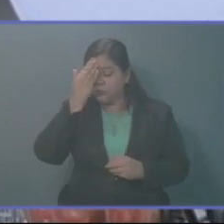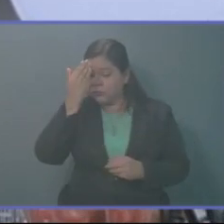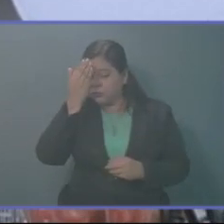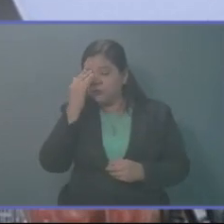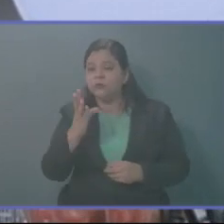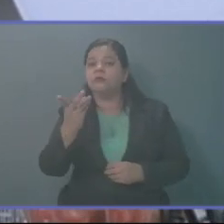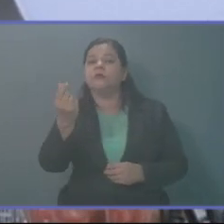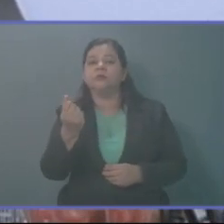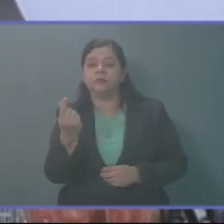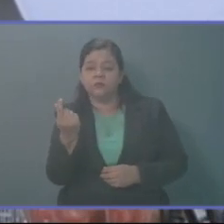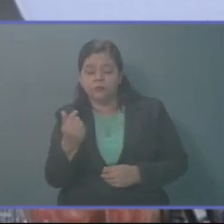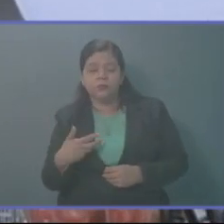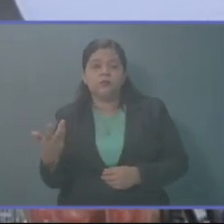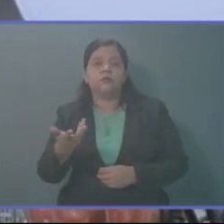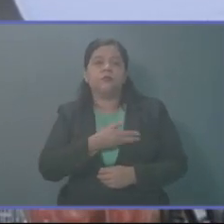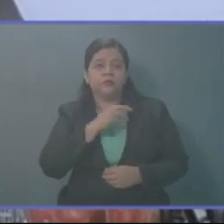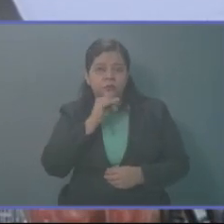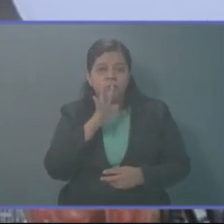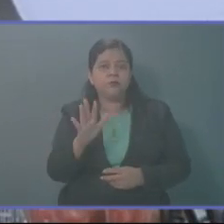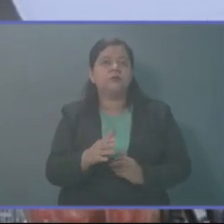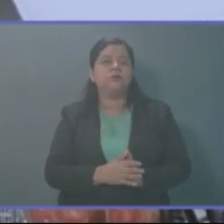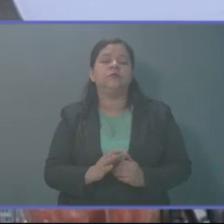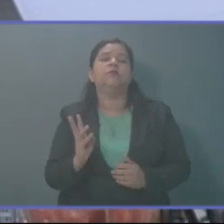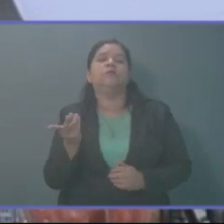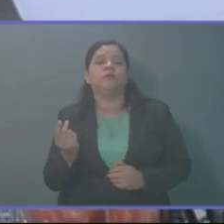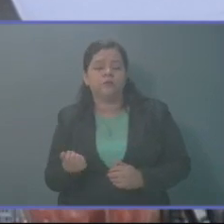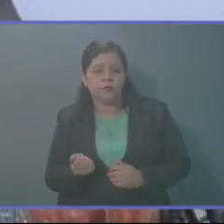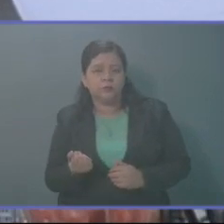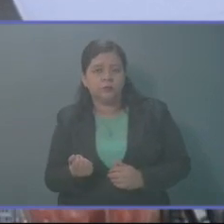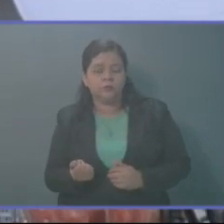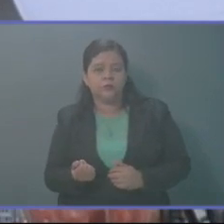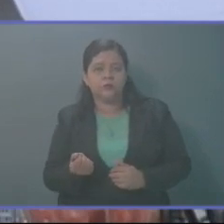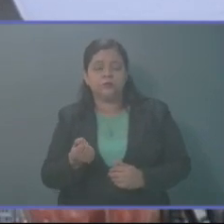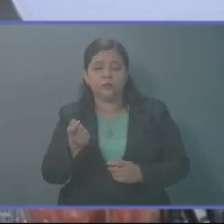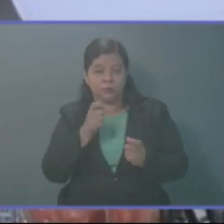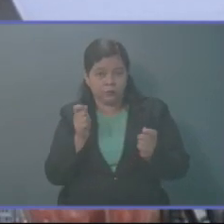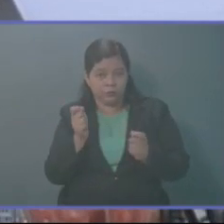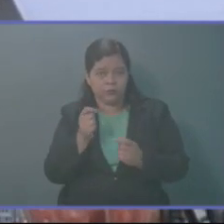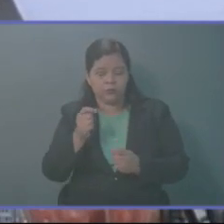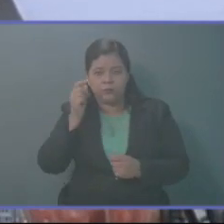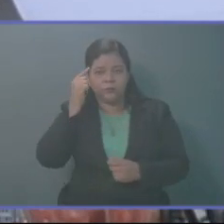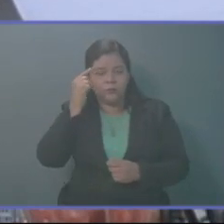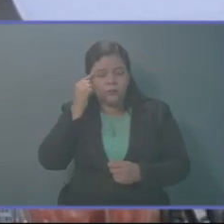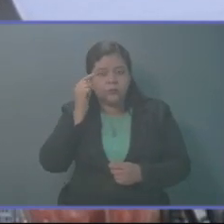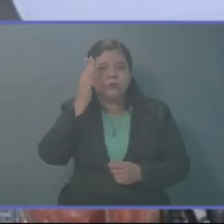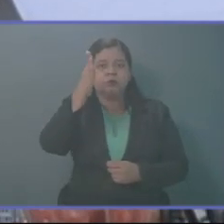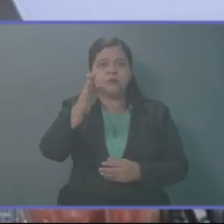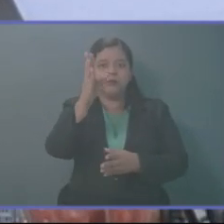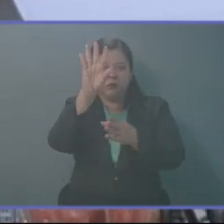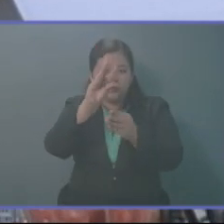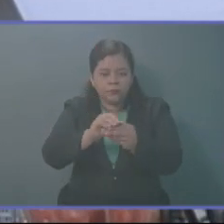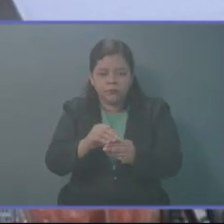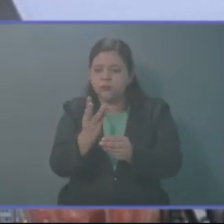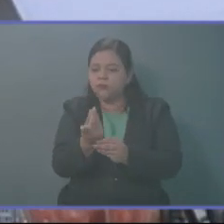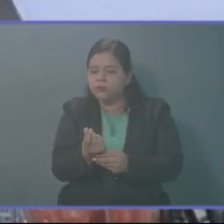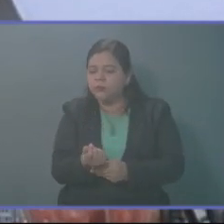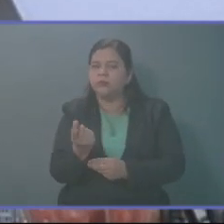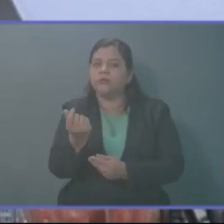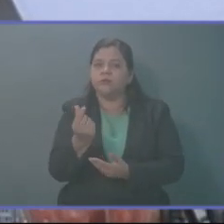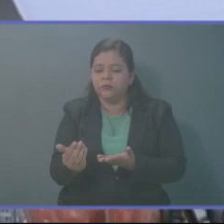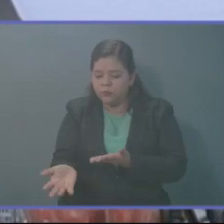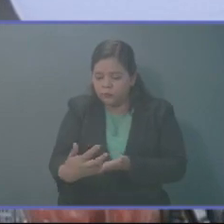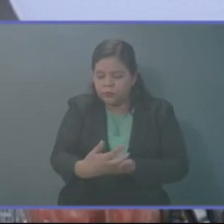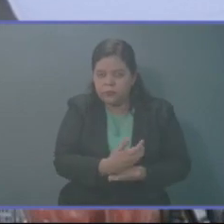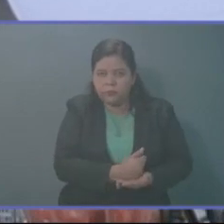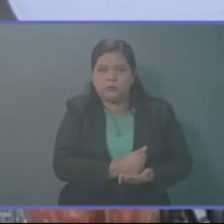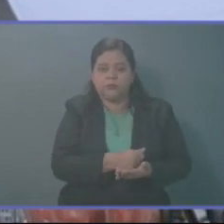dinero estamos hablando, de cuál es la cantidad prevista que se va a recoger y que